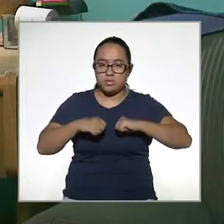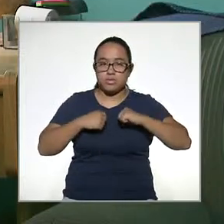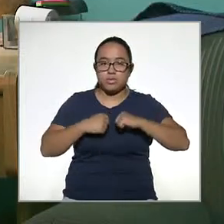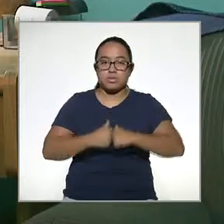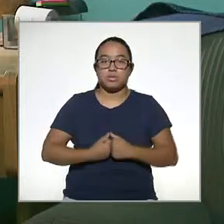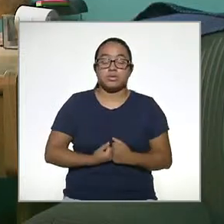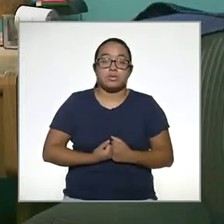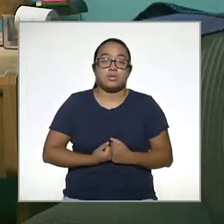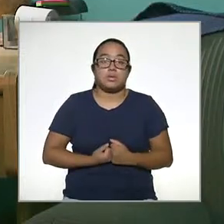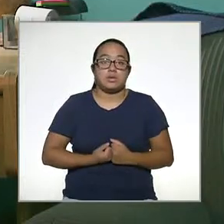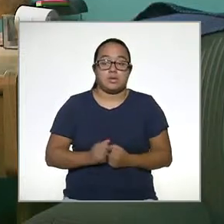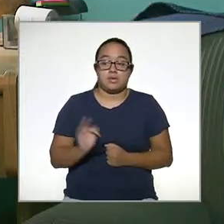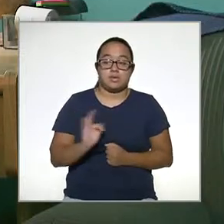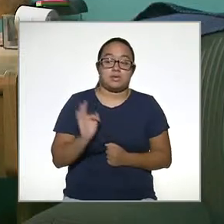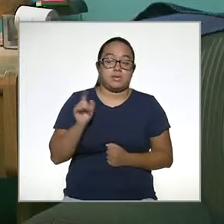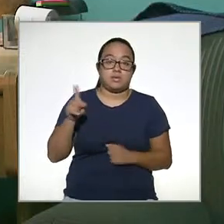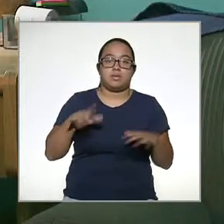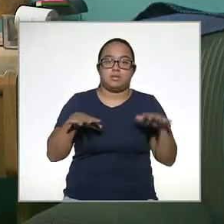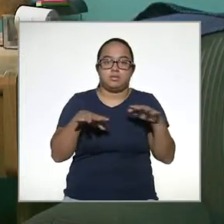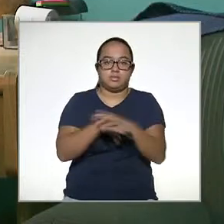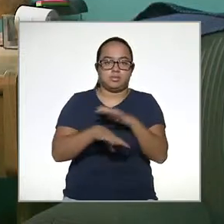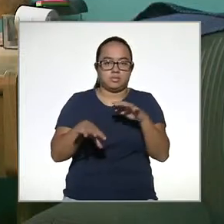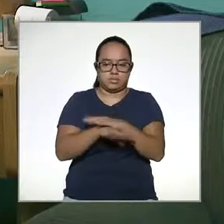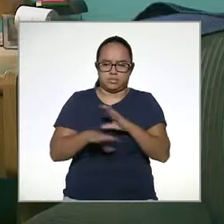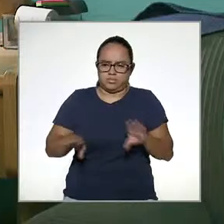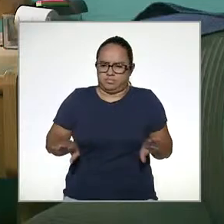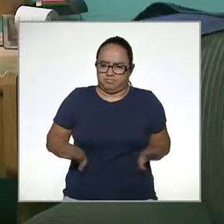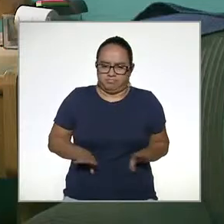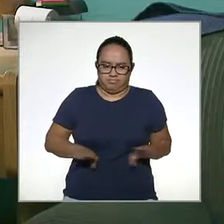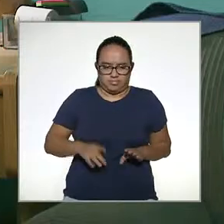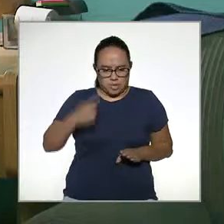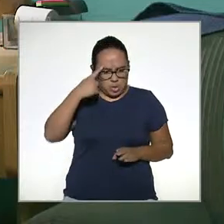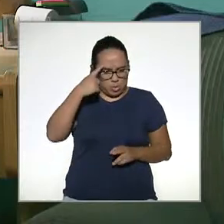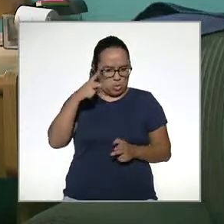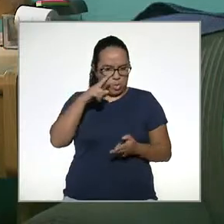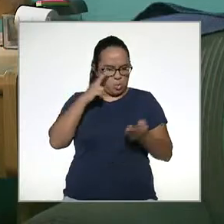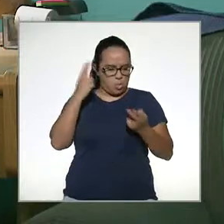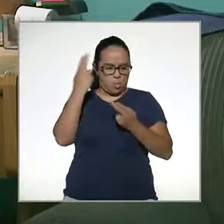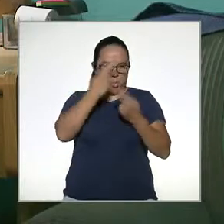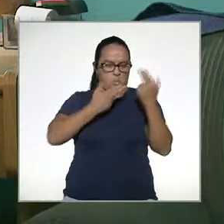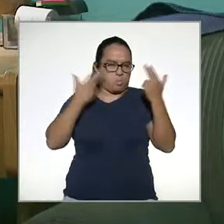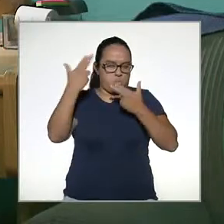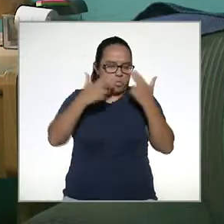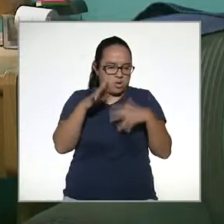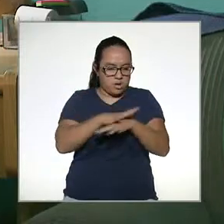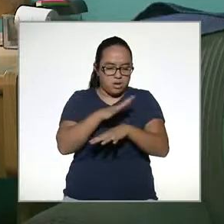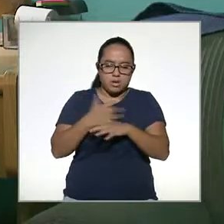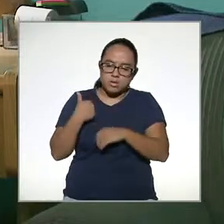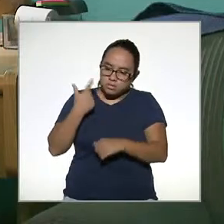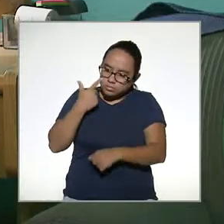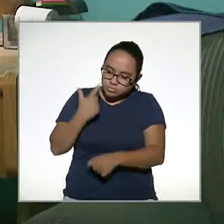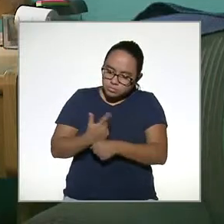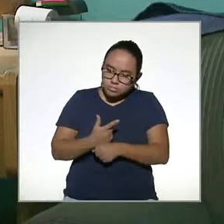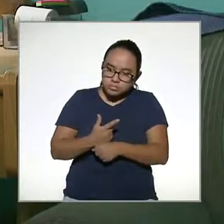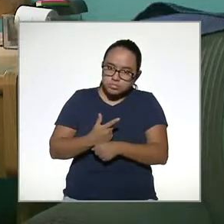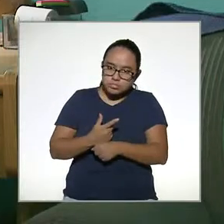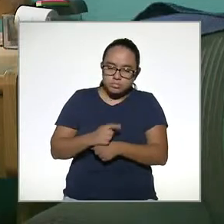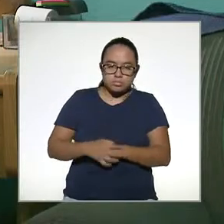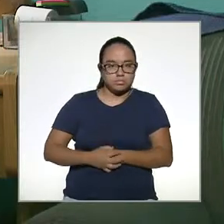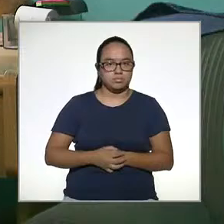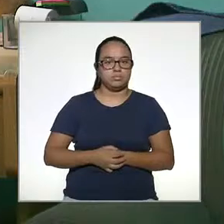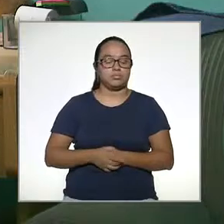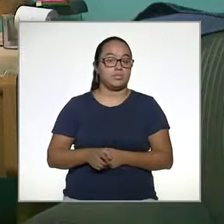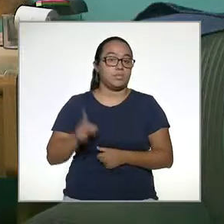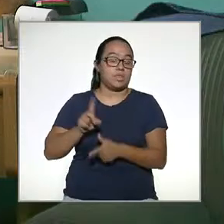Tiene muchos cambios de carácter y, bueno, yo me empecé como a dar cuenta de eso